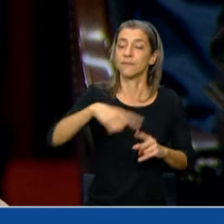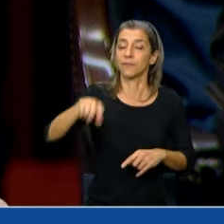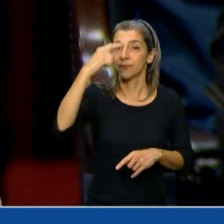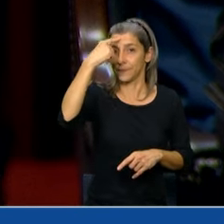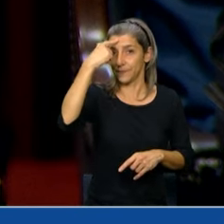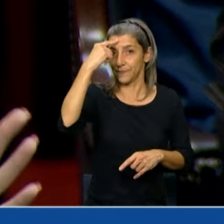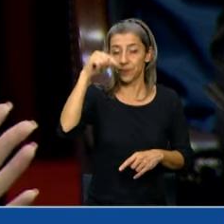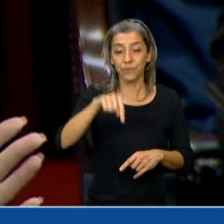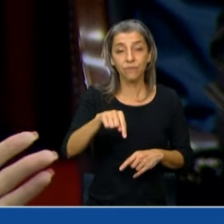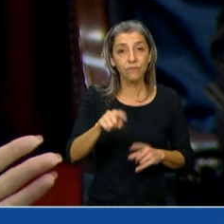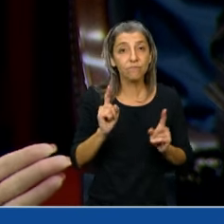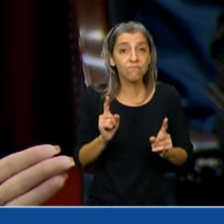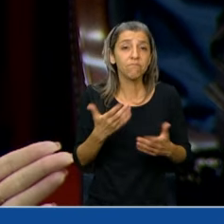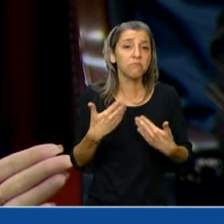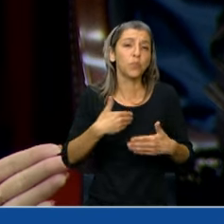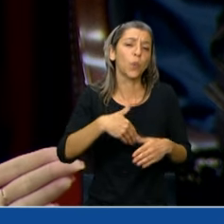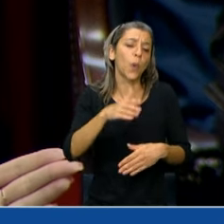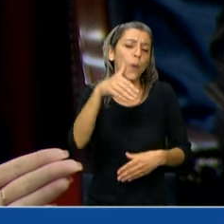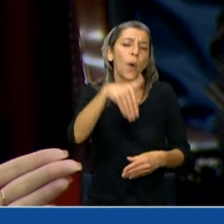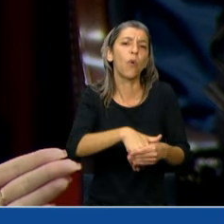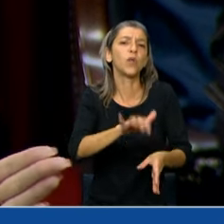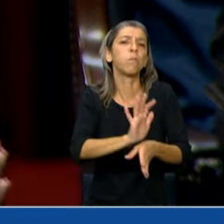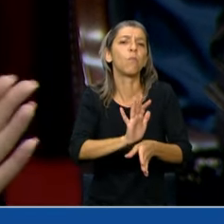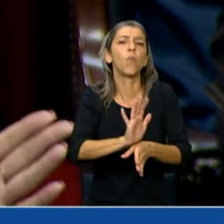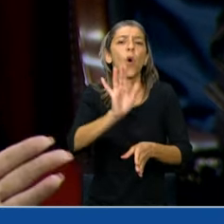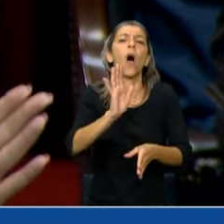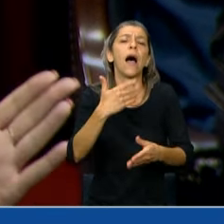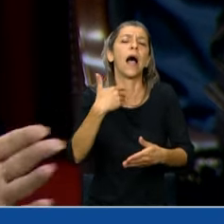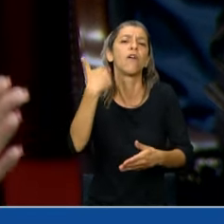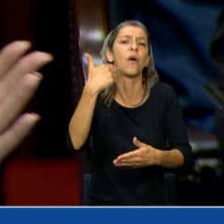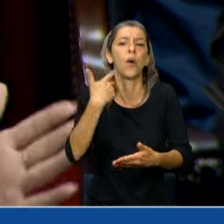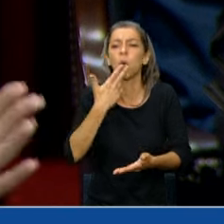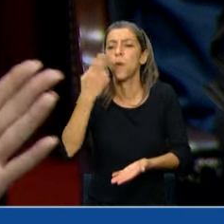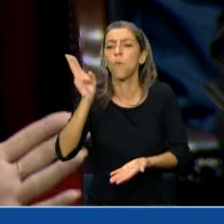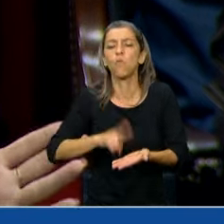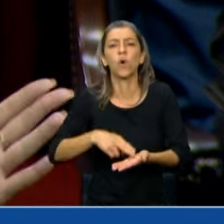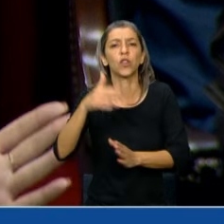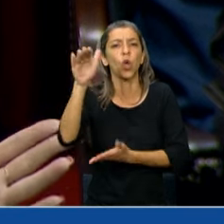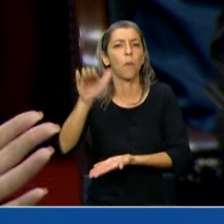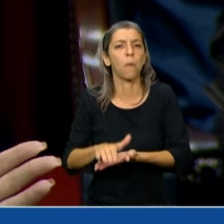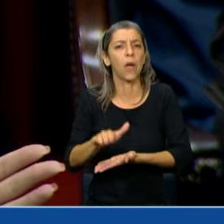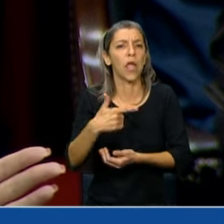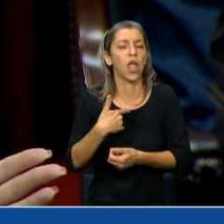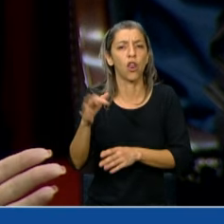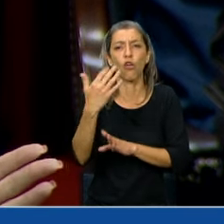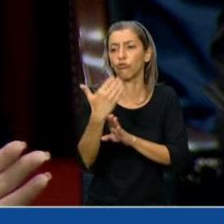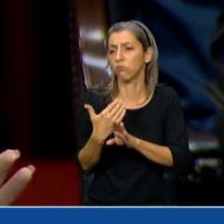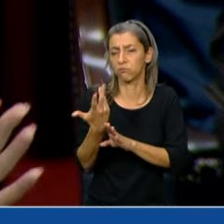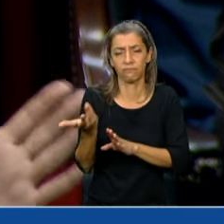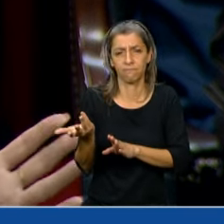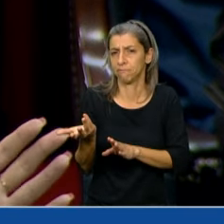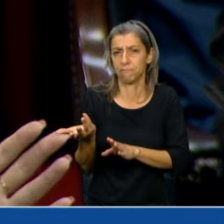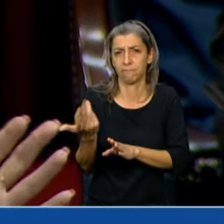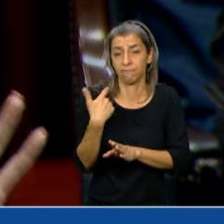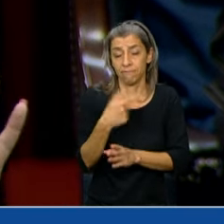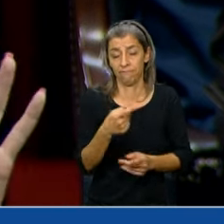esto lo pueden votar como una baja de impuesto o como un régimen de baja de impuestos de carga o de baja de carga tributaria que